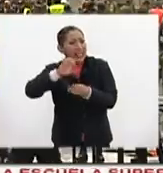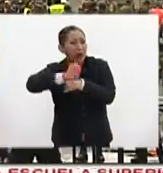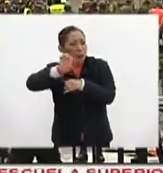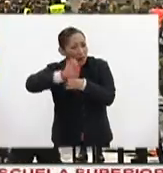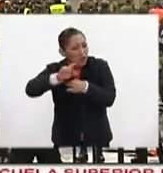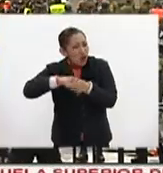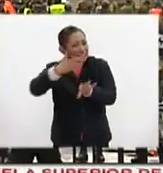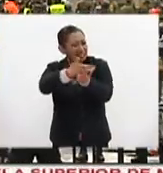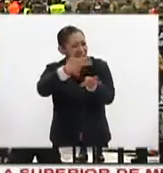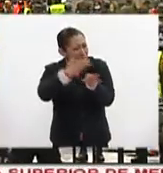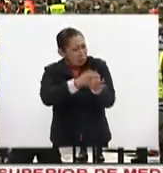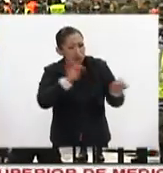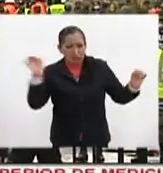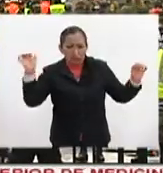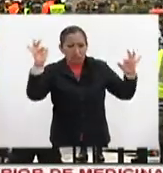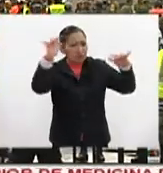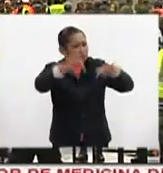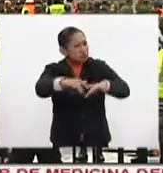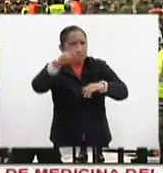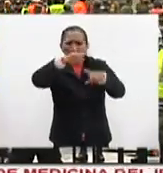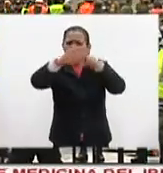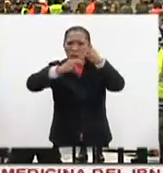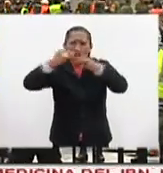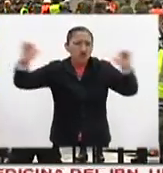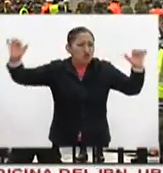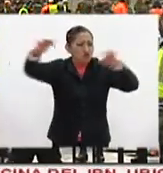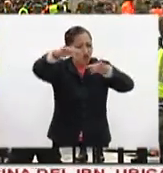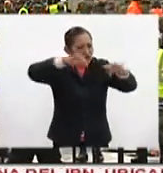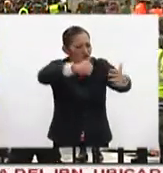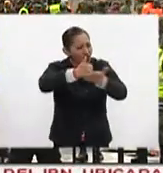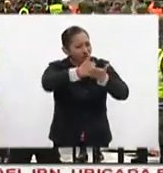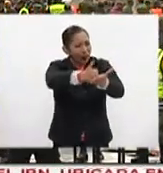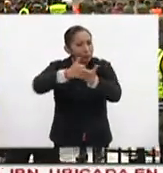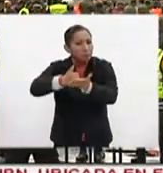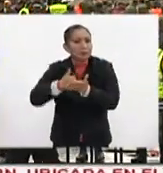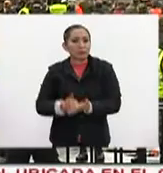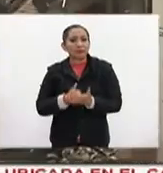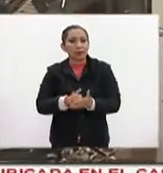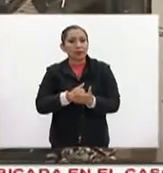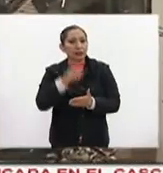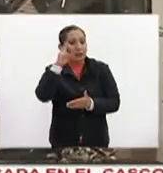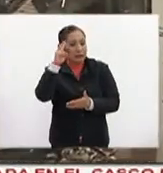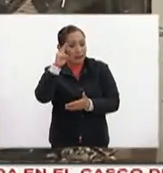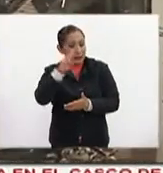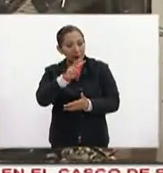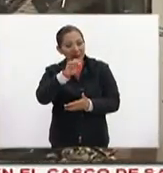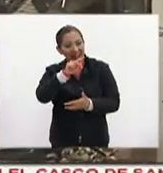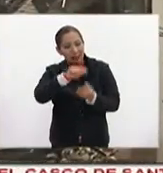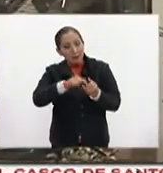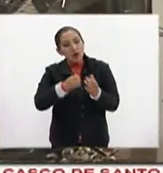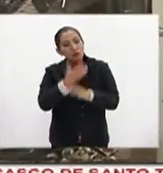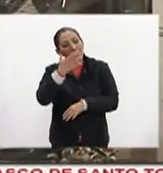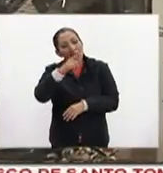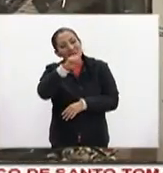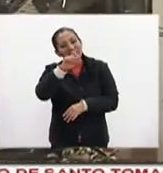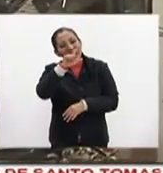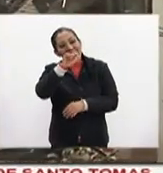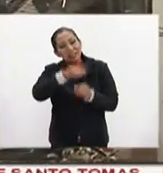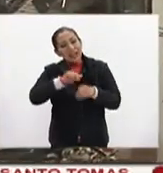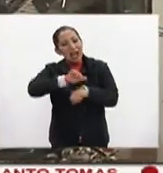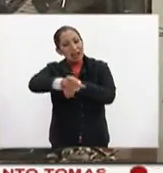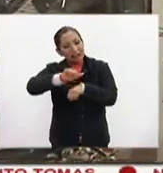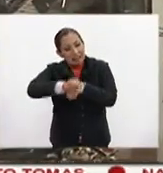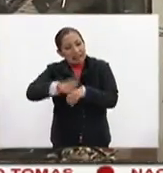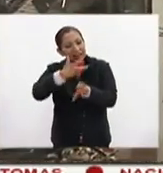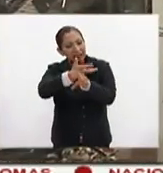Ecuador, vienen de Estados Unidos, ¿sí? Vienen de todo el mundo, de Vietnam, Nueva Zelanda,